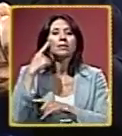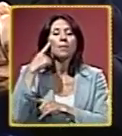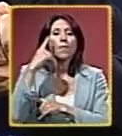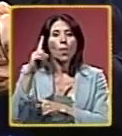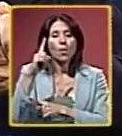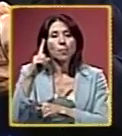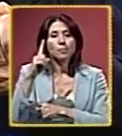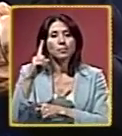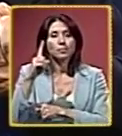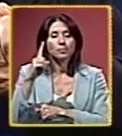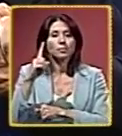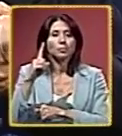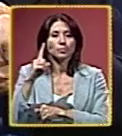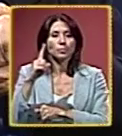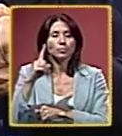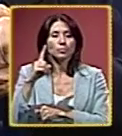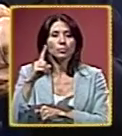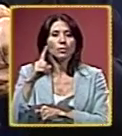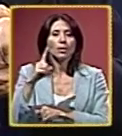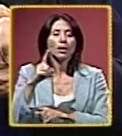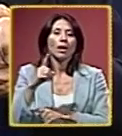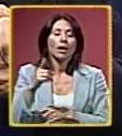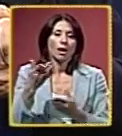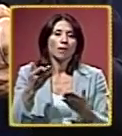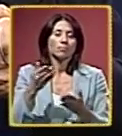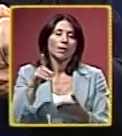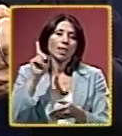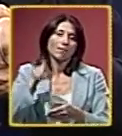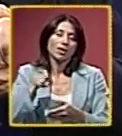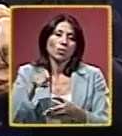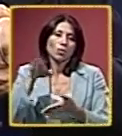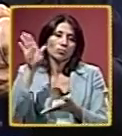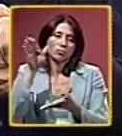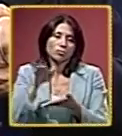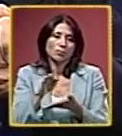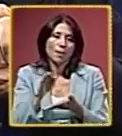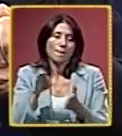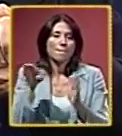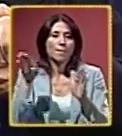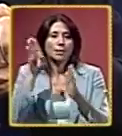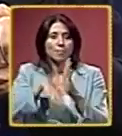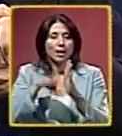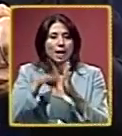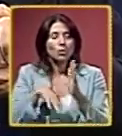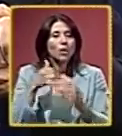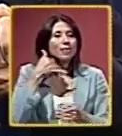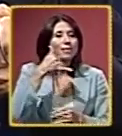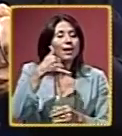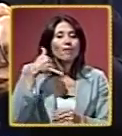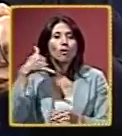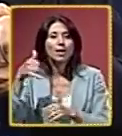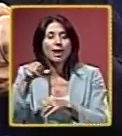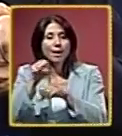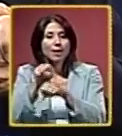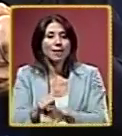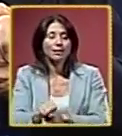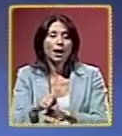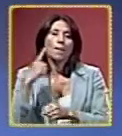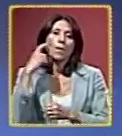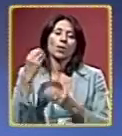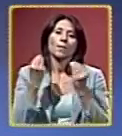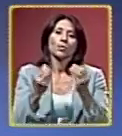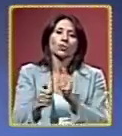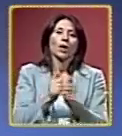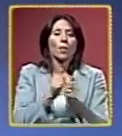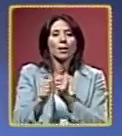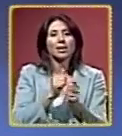ha tenido que bajar las tarifas de la telefonía internacional corriente o clásica por la competencia que le hace